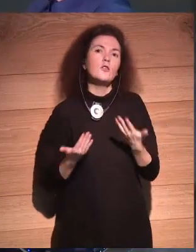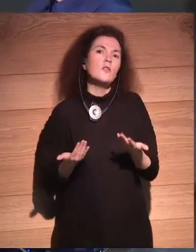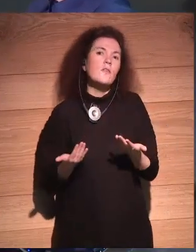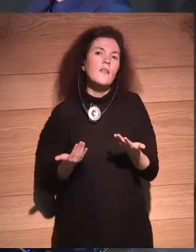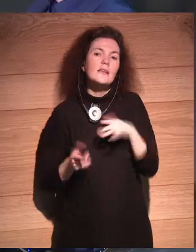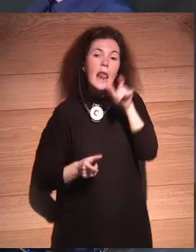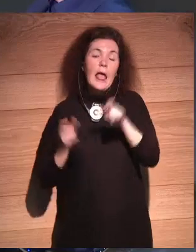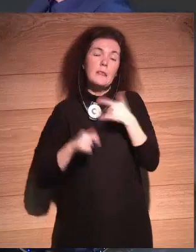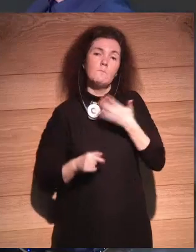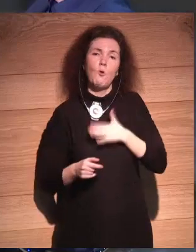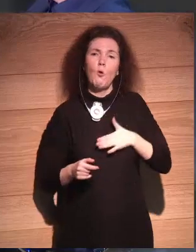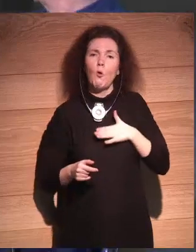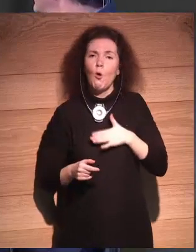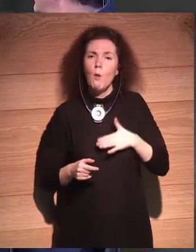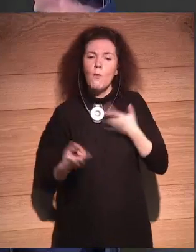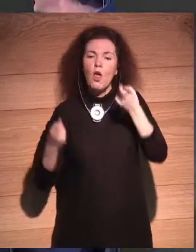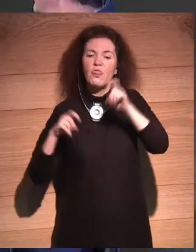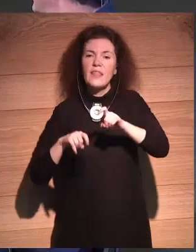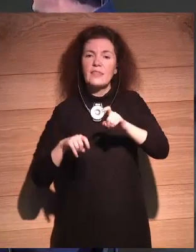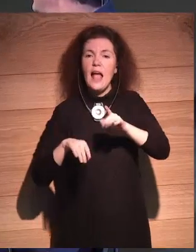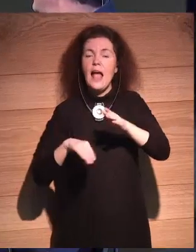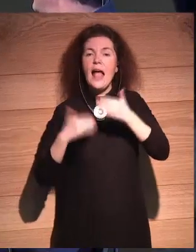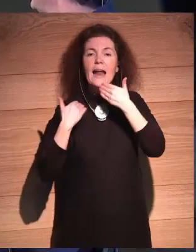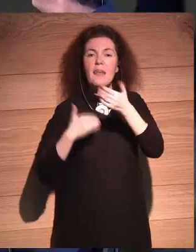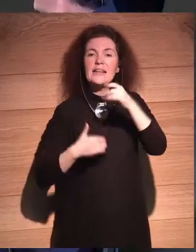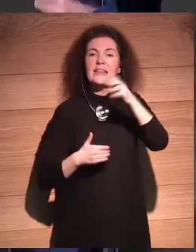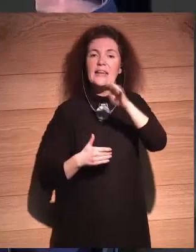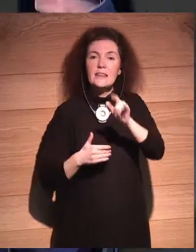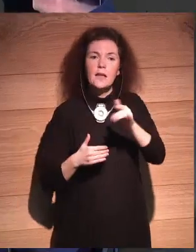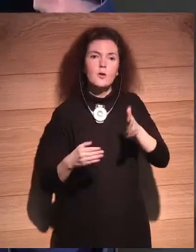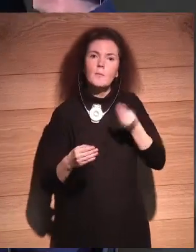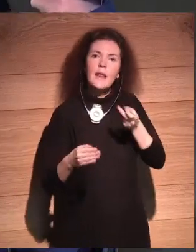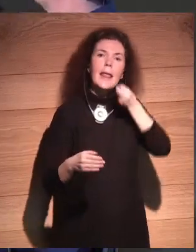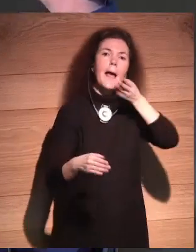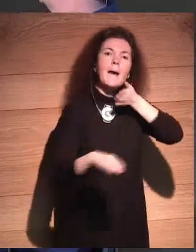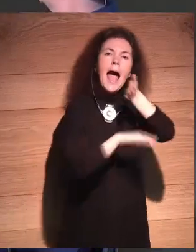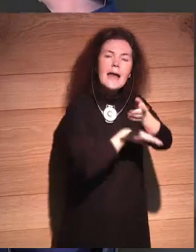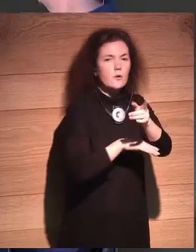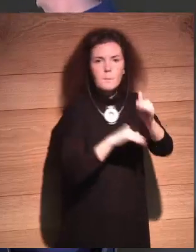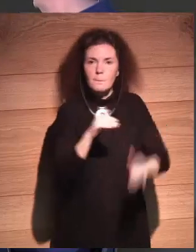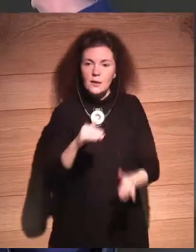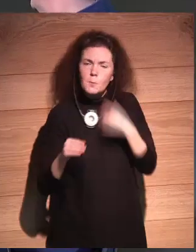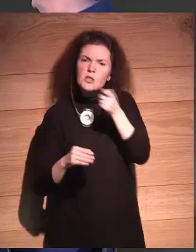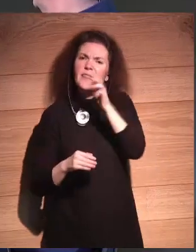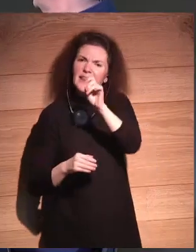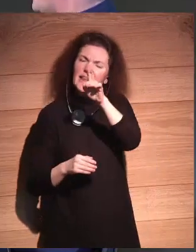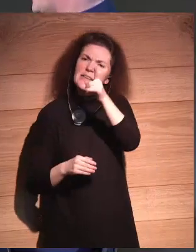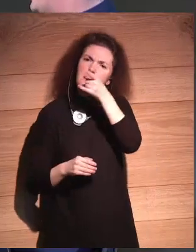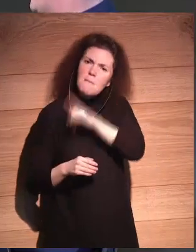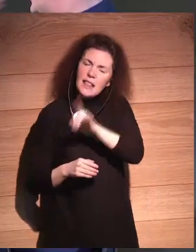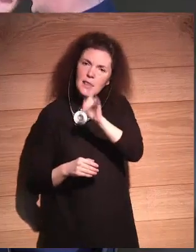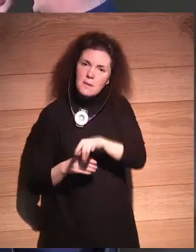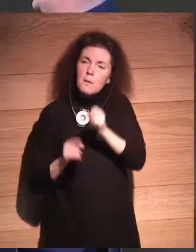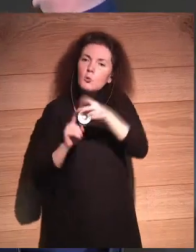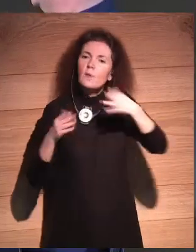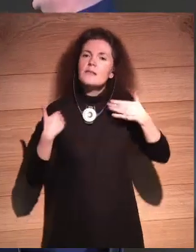bueno, para la gente es más cómodo tener citas por Tinder que ir a un bar, pero sí, yo creo que el Tinder está mal. Desde mi punto de vista también, pero solo habla un poco en